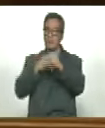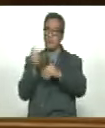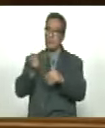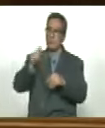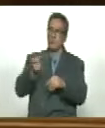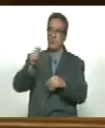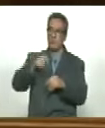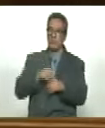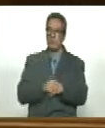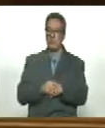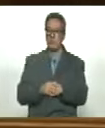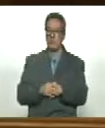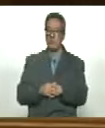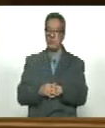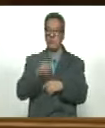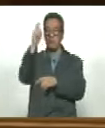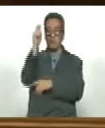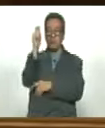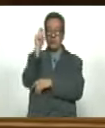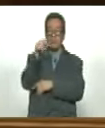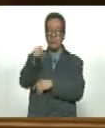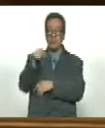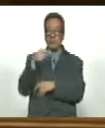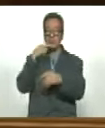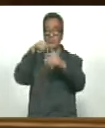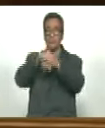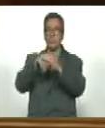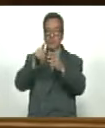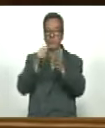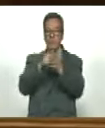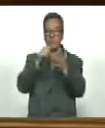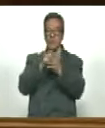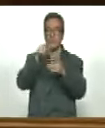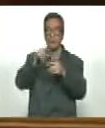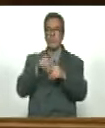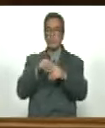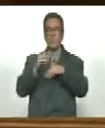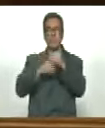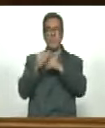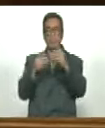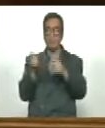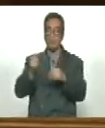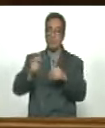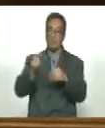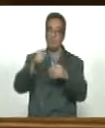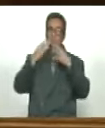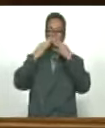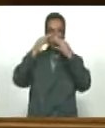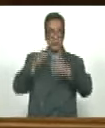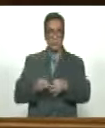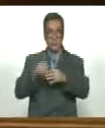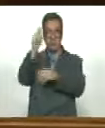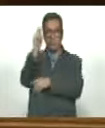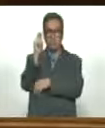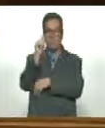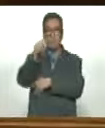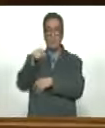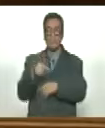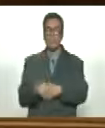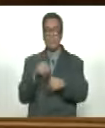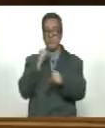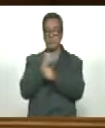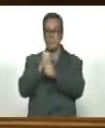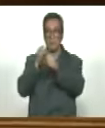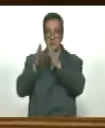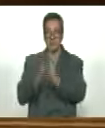más. Al diputado que intervino en este punto, hay que hacer mucho más, y estoy seguro que nuestros diputados también, y